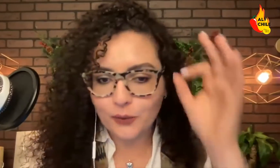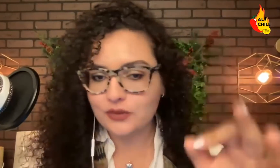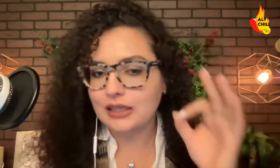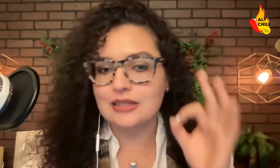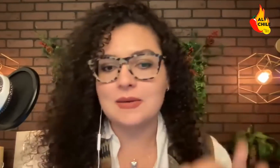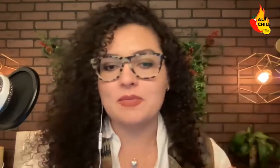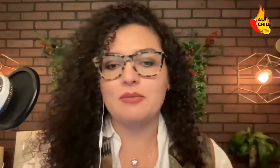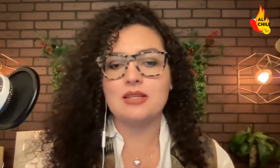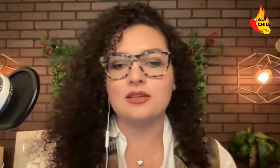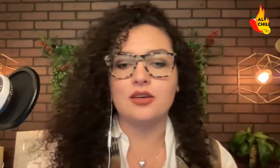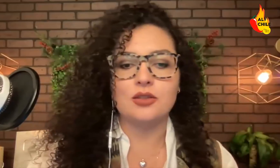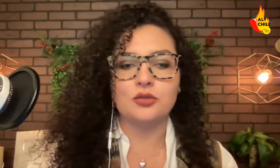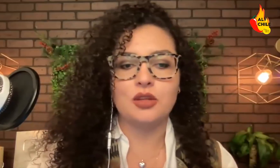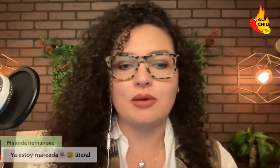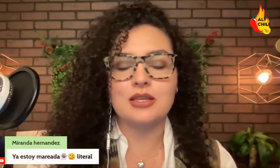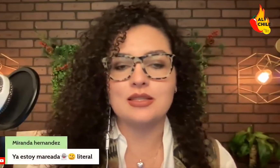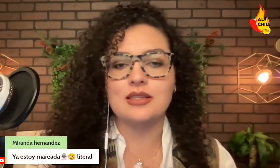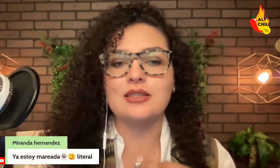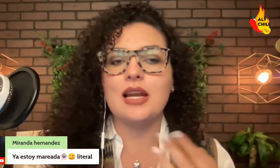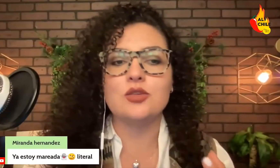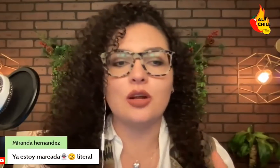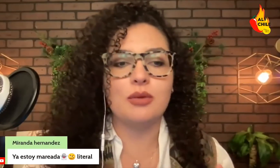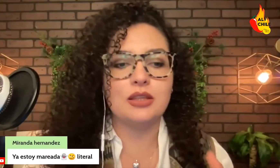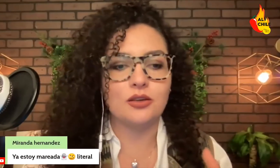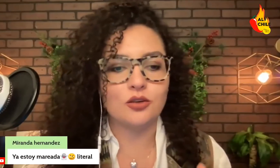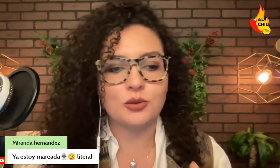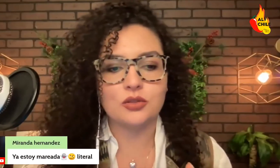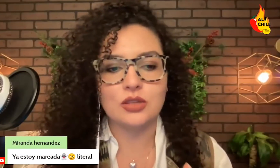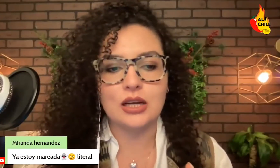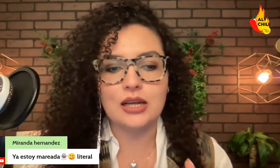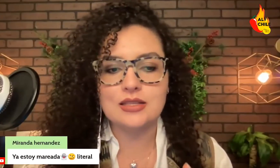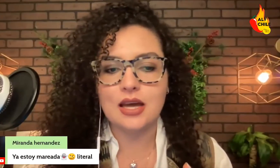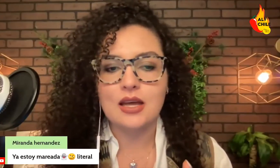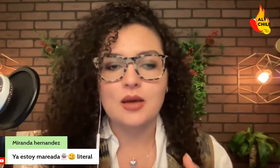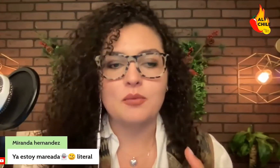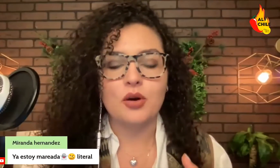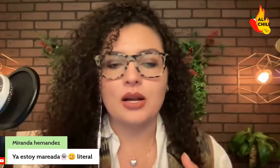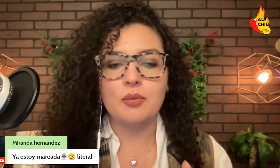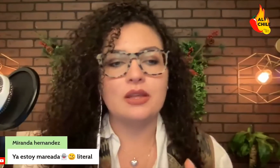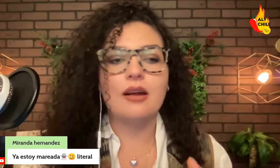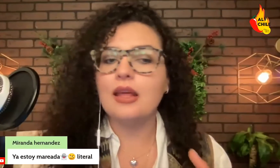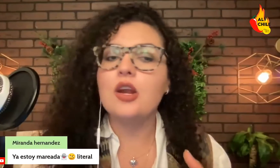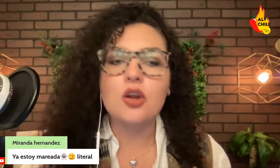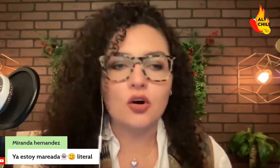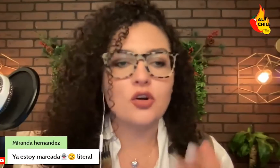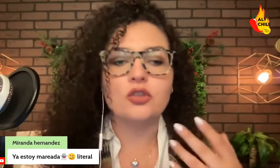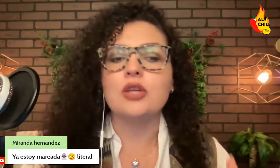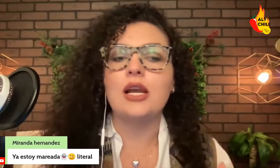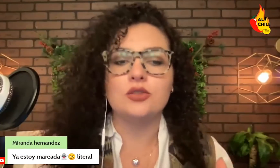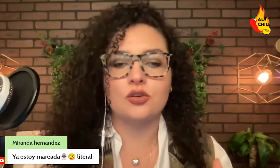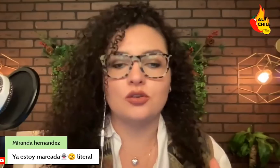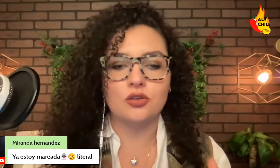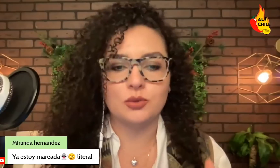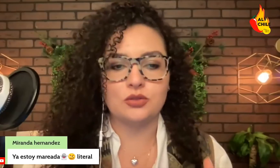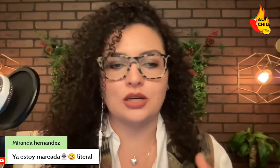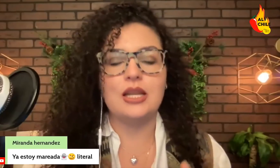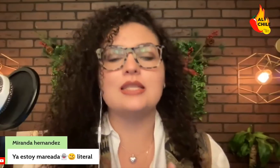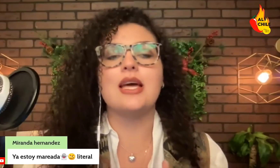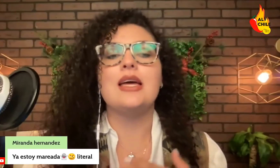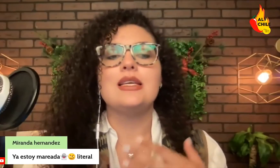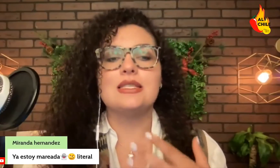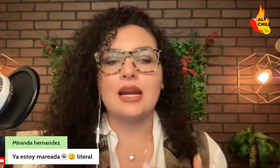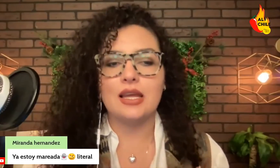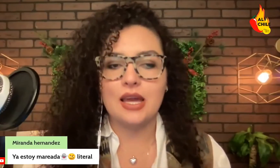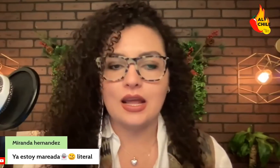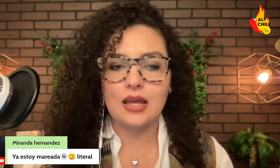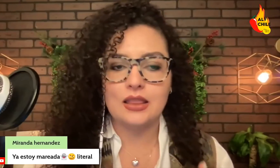La pregunta que siempre me hacen con estos temas es si sale solamente con los votos de la Alianza Morena PT Verde. No, no sale solo con los votos de la